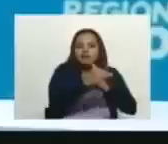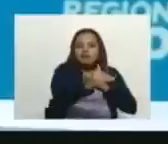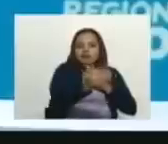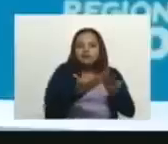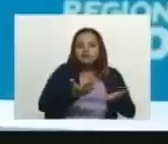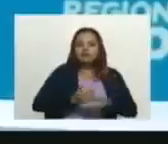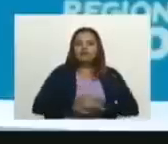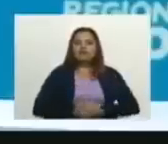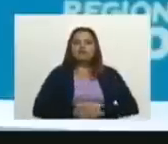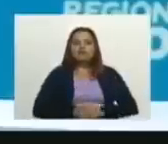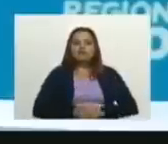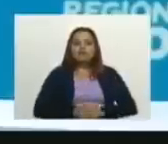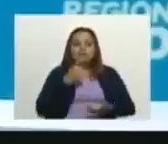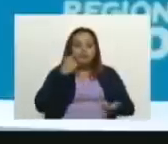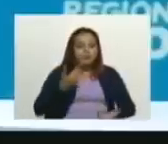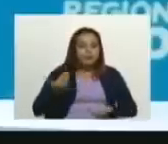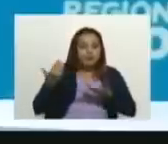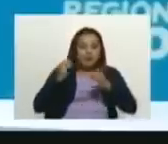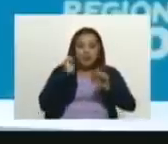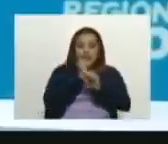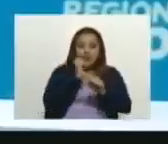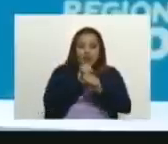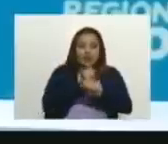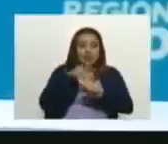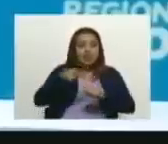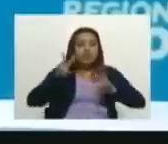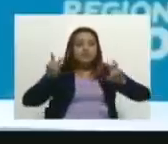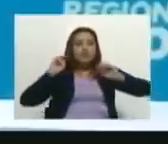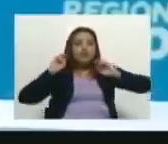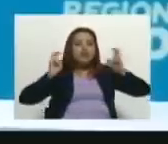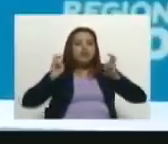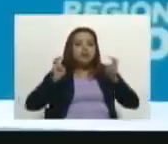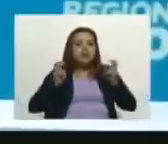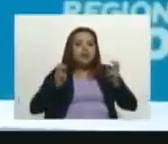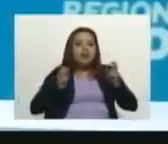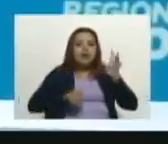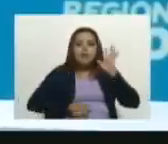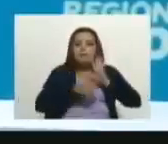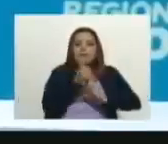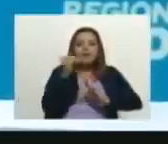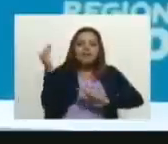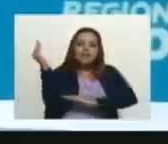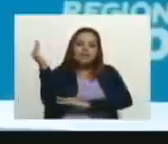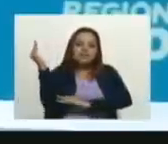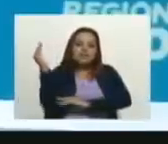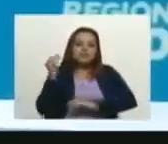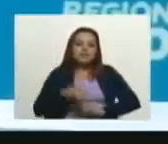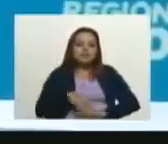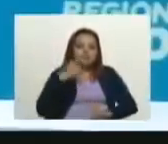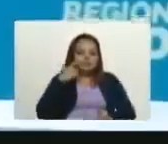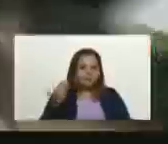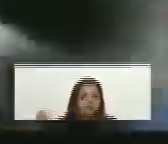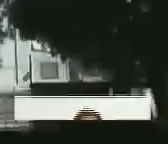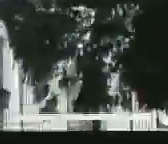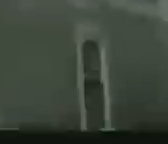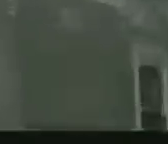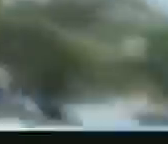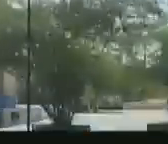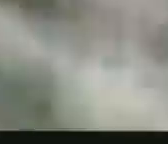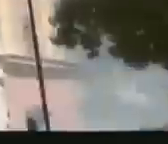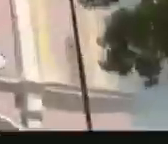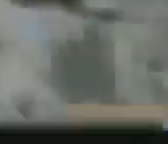¿Ah? Vamos trabajando. Y es el segmento Más Iglesias. Adelante.